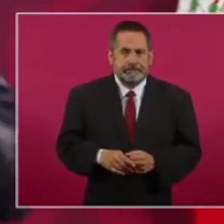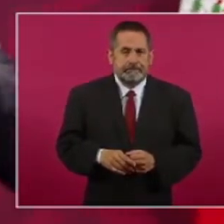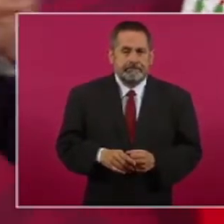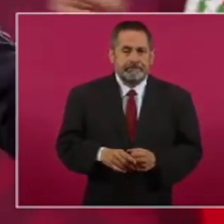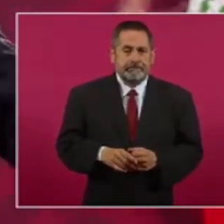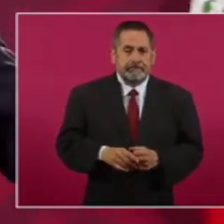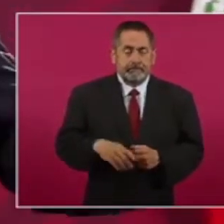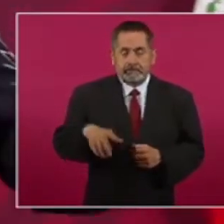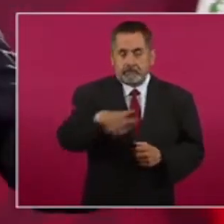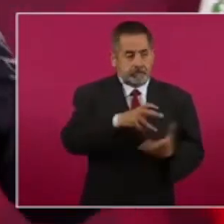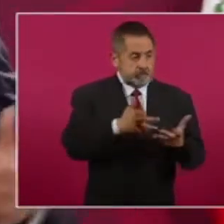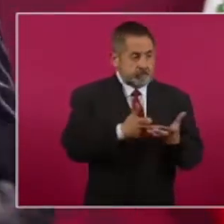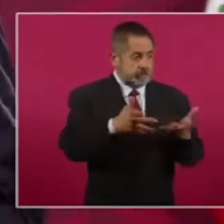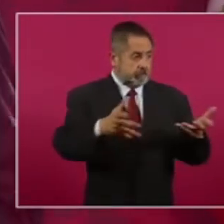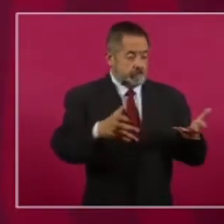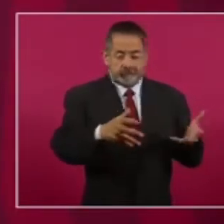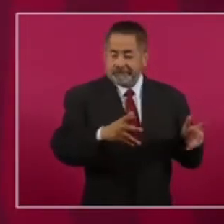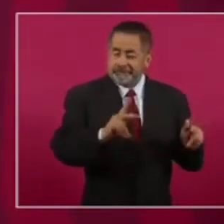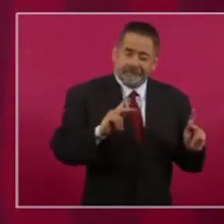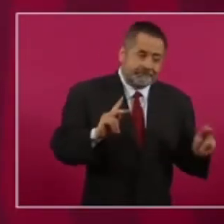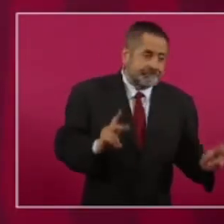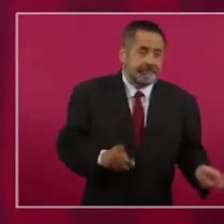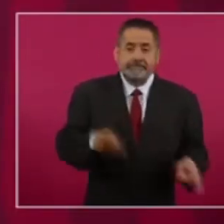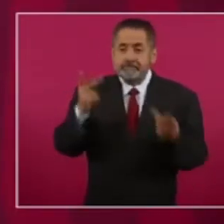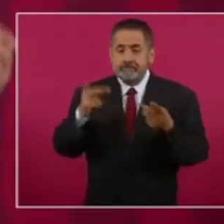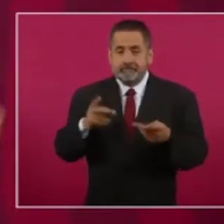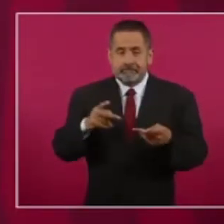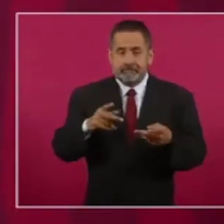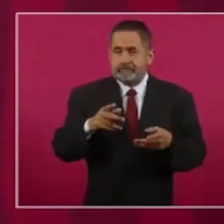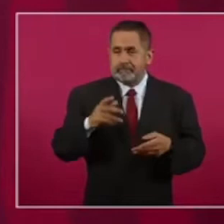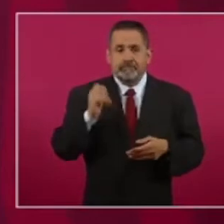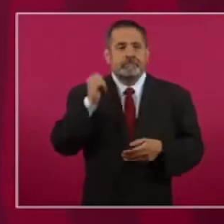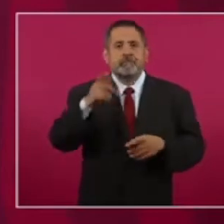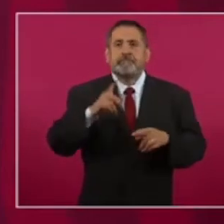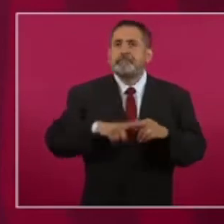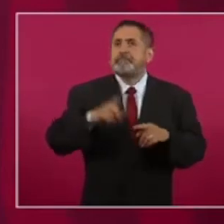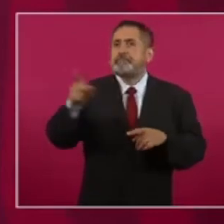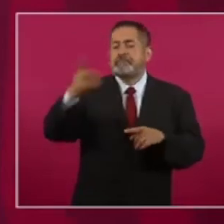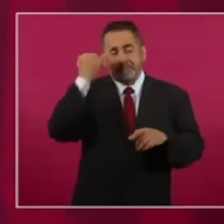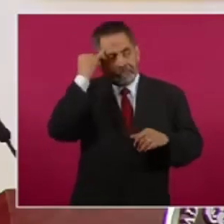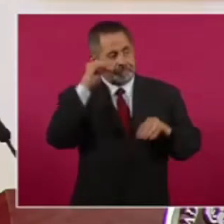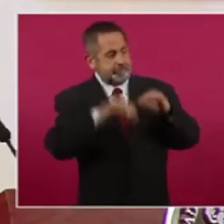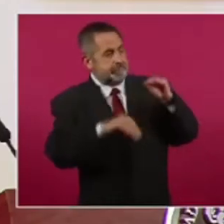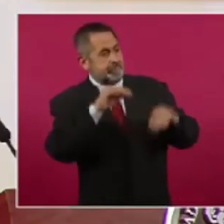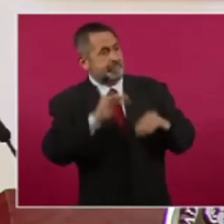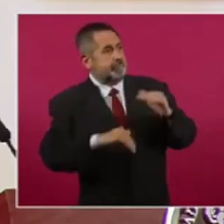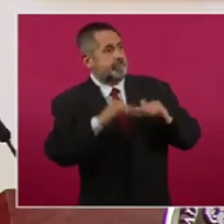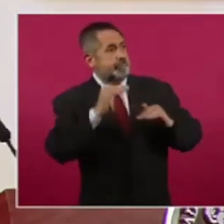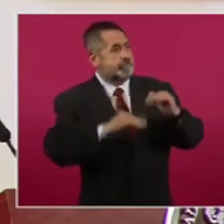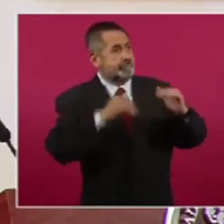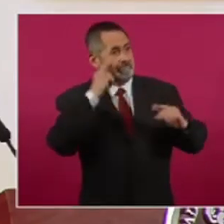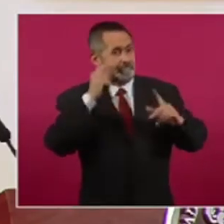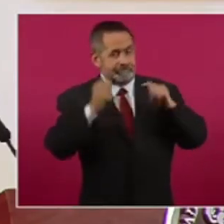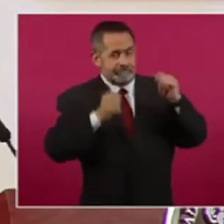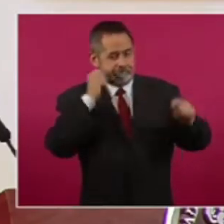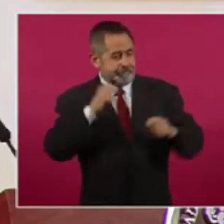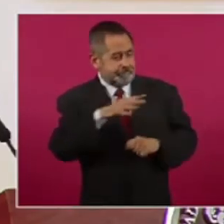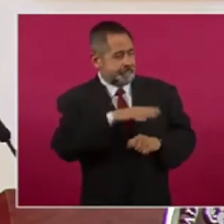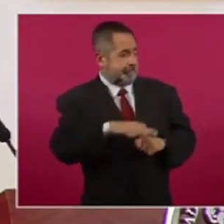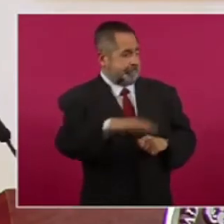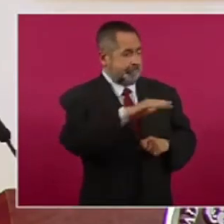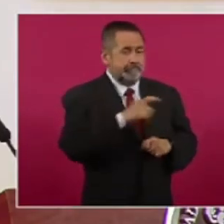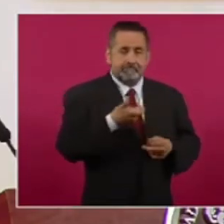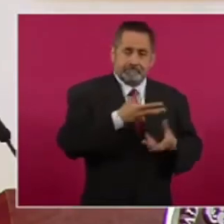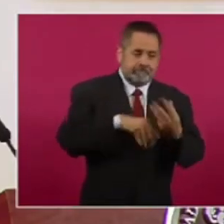Quisimos venderlo completo a desarrolladores turísticos para recuperar